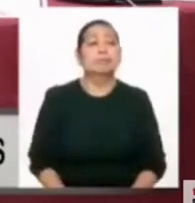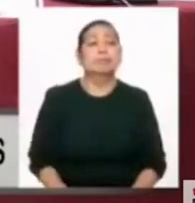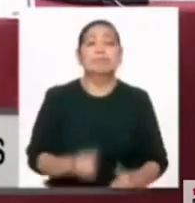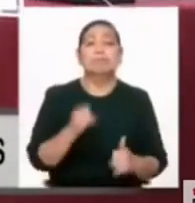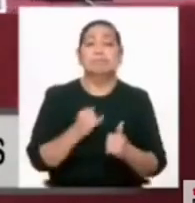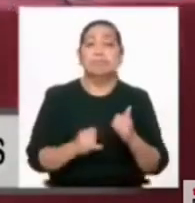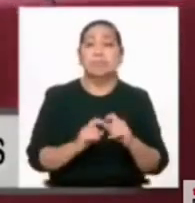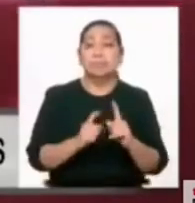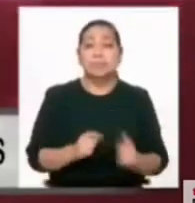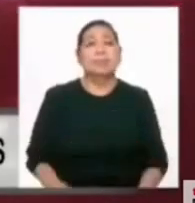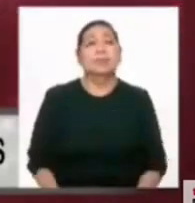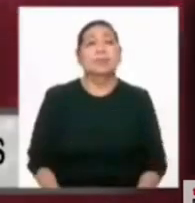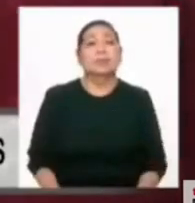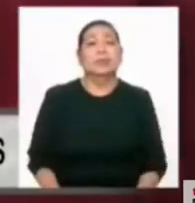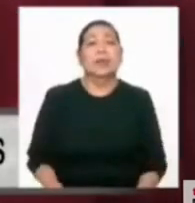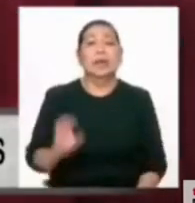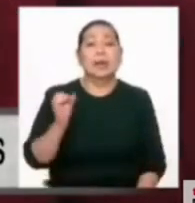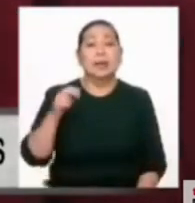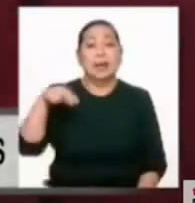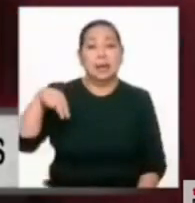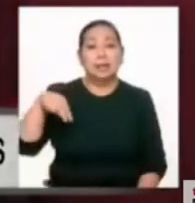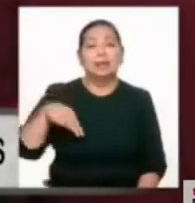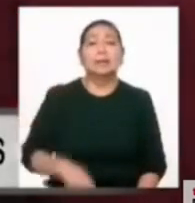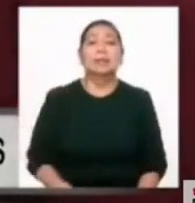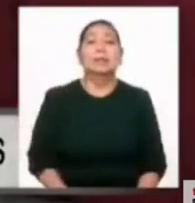Para terminar, pregunta de María Laura Galindo, de Canal N.